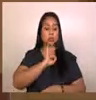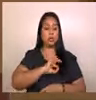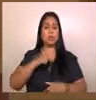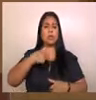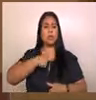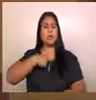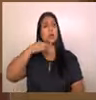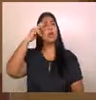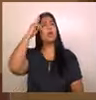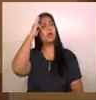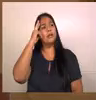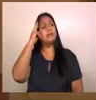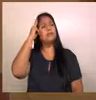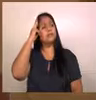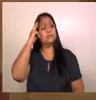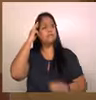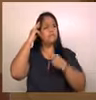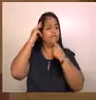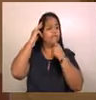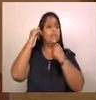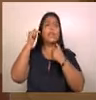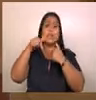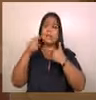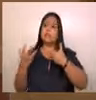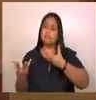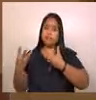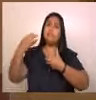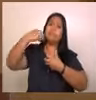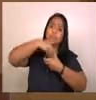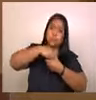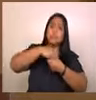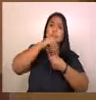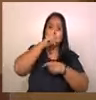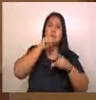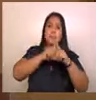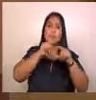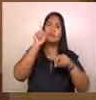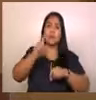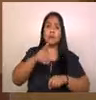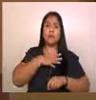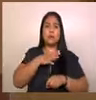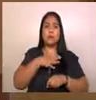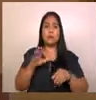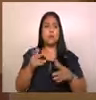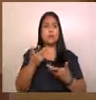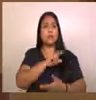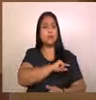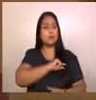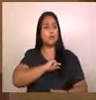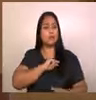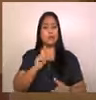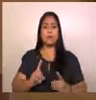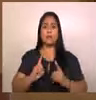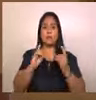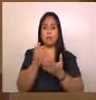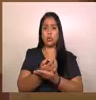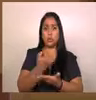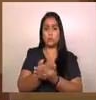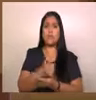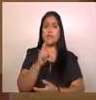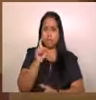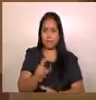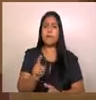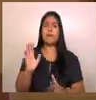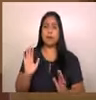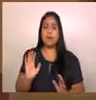la reflexión que dije, esto tenía que estar dentro del marco del Gabinete Específico de Desarrollo Económico, porque